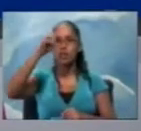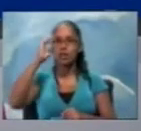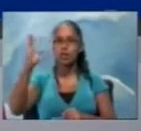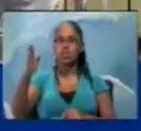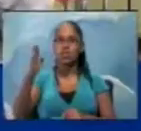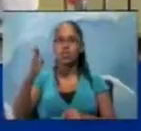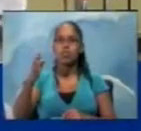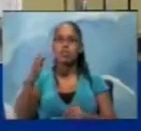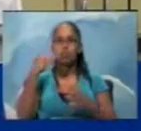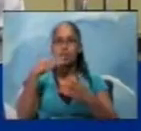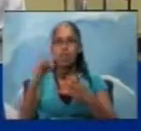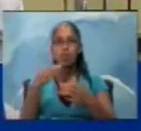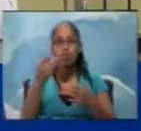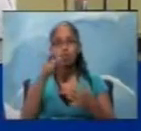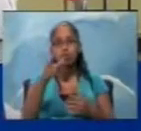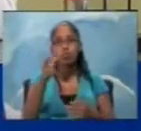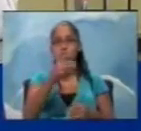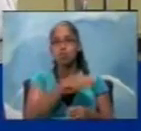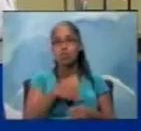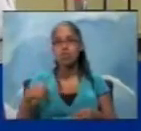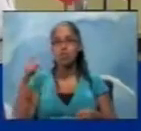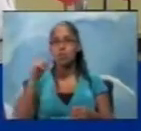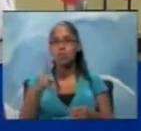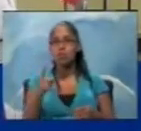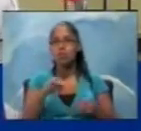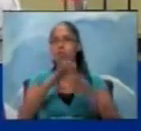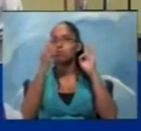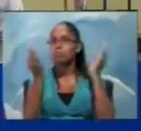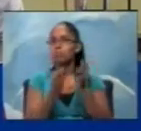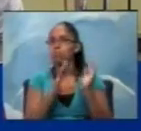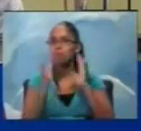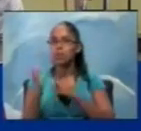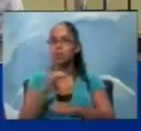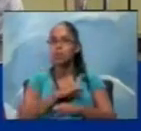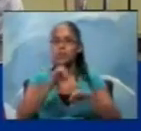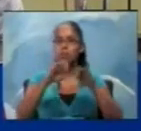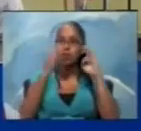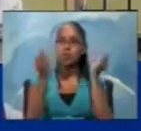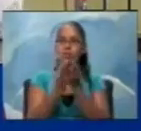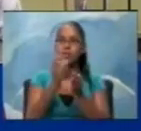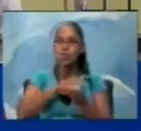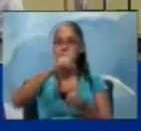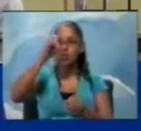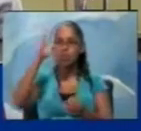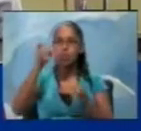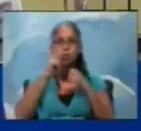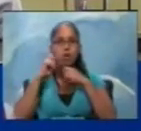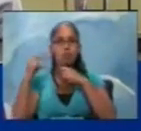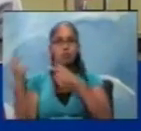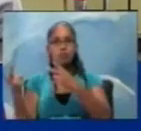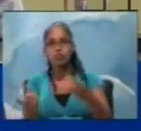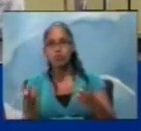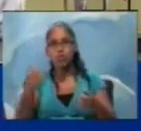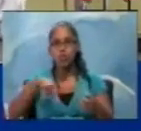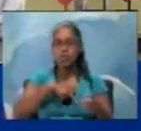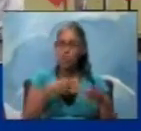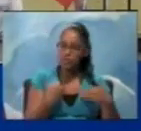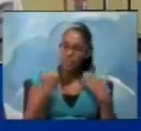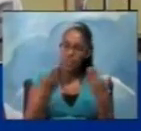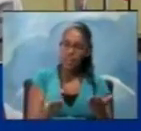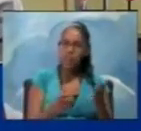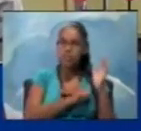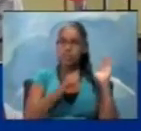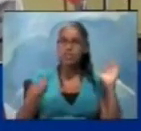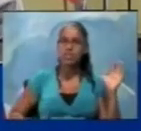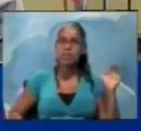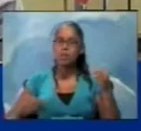por supuesto que si usted quiere también formar parte de la familia de Dios, es bienvenido. Nosotros lo entregamos al Señor, le